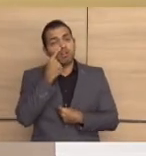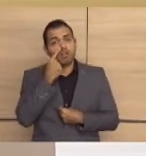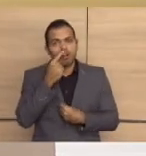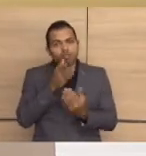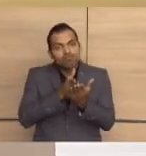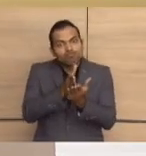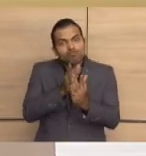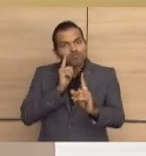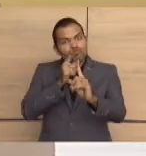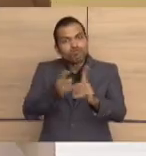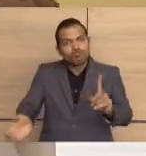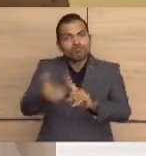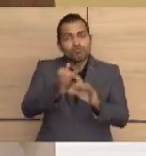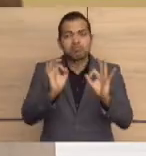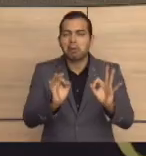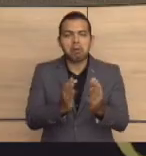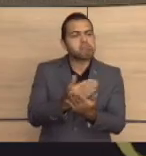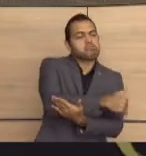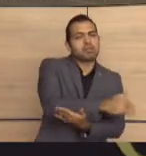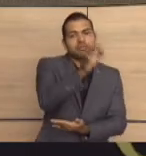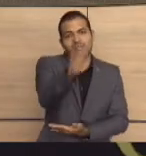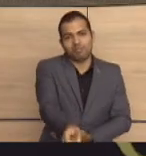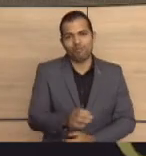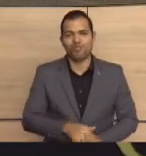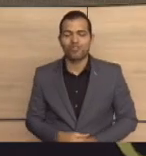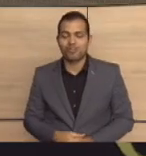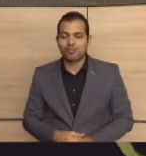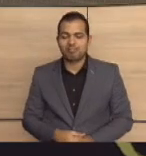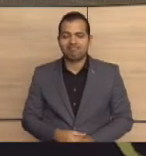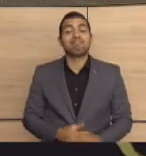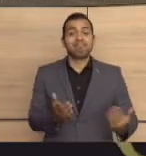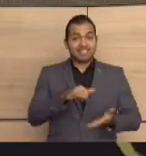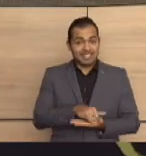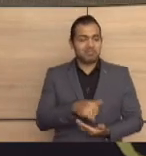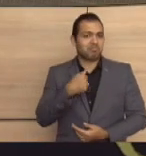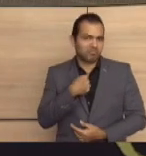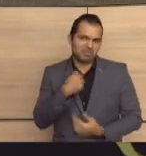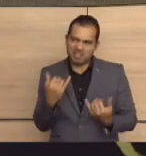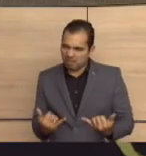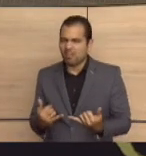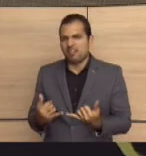aquí más que lo que ha pasado, y cierto, es lo que viene,